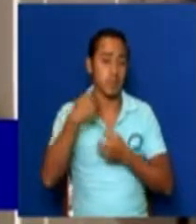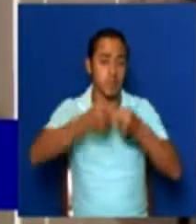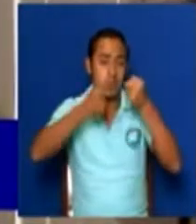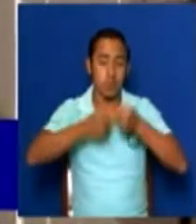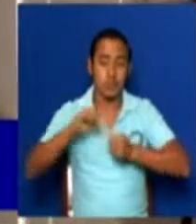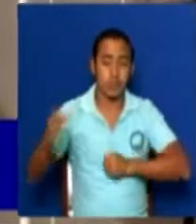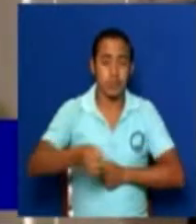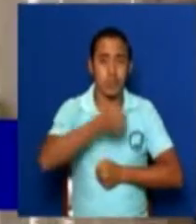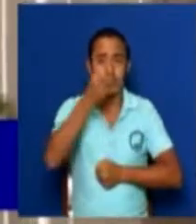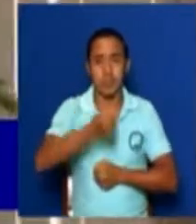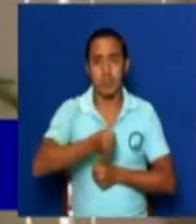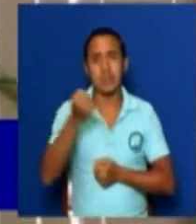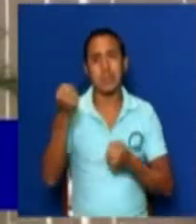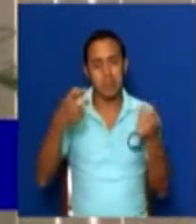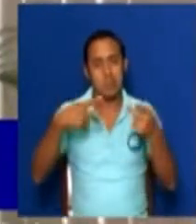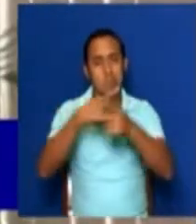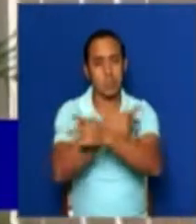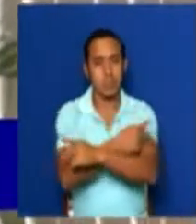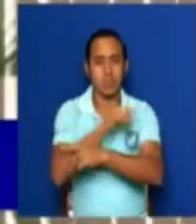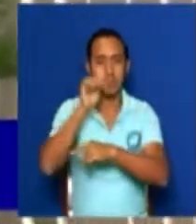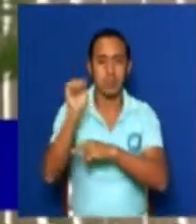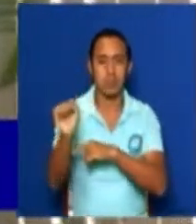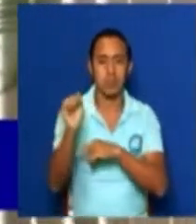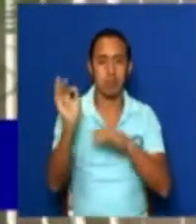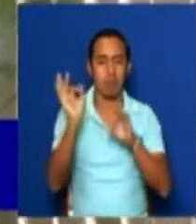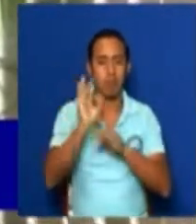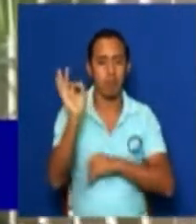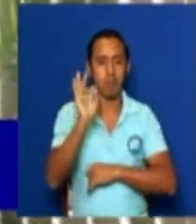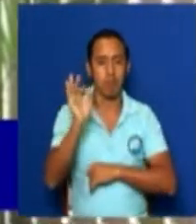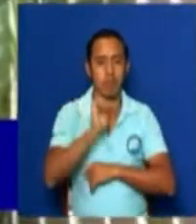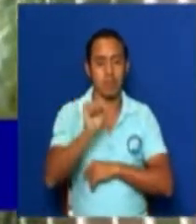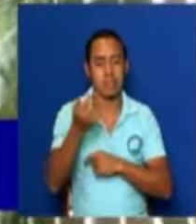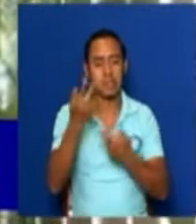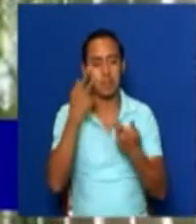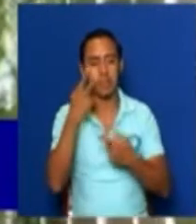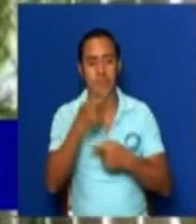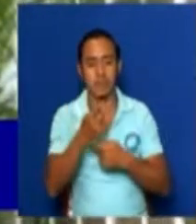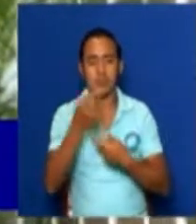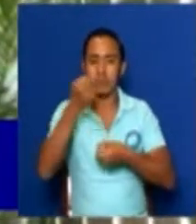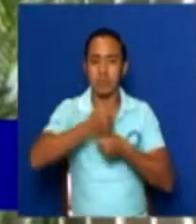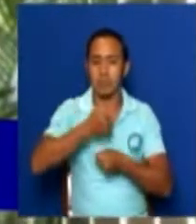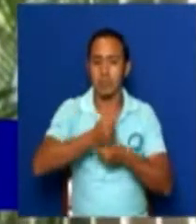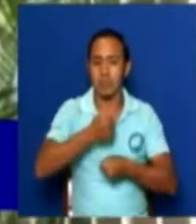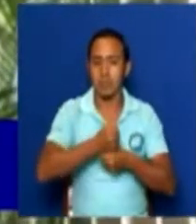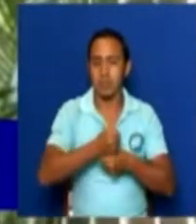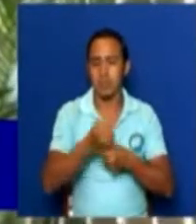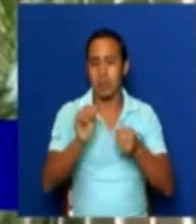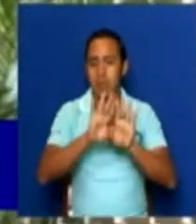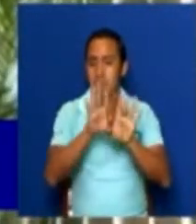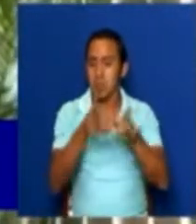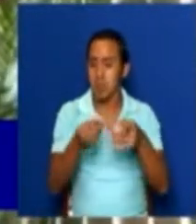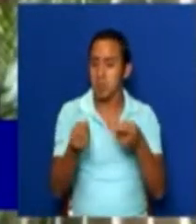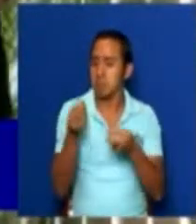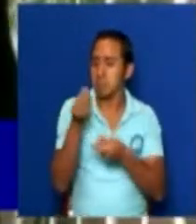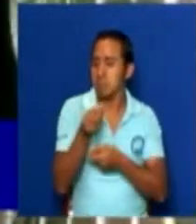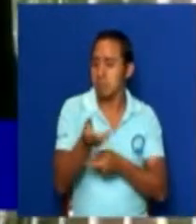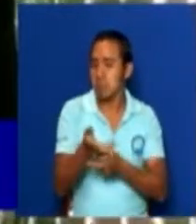más acentuadas, ¿verdad? Y también se invisibiliza más el trabajo y el aporte de las mujeres.